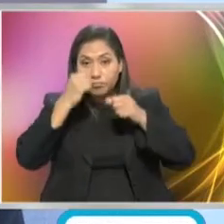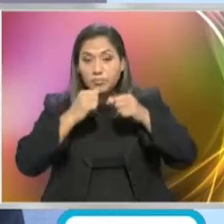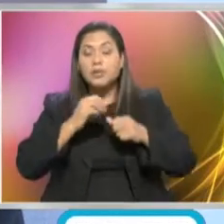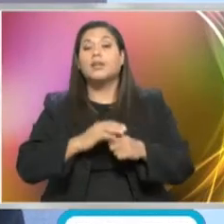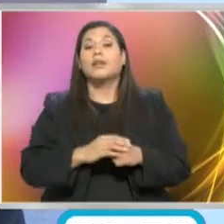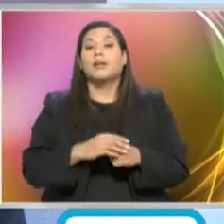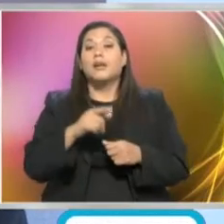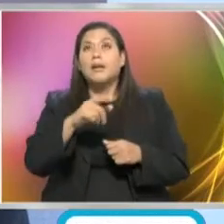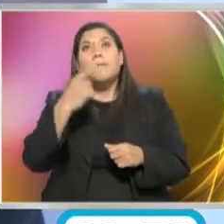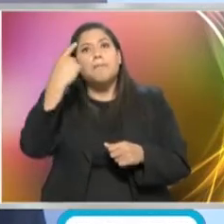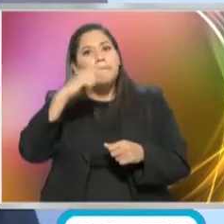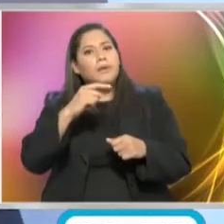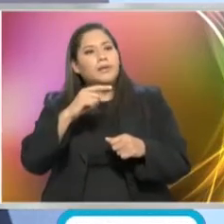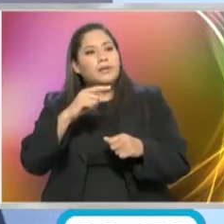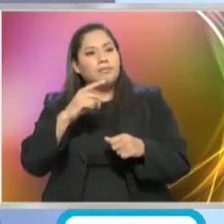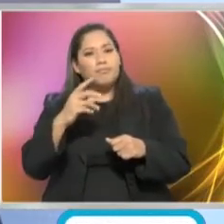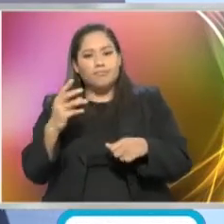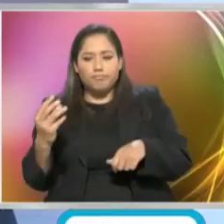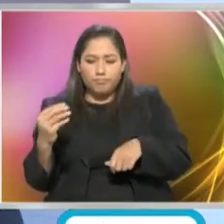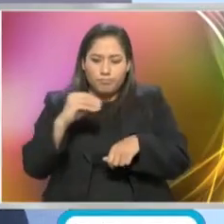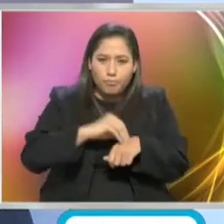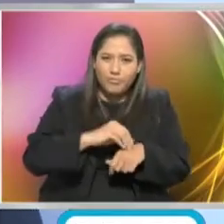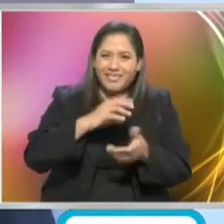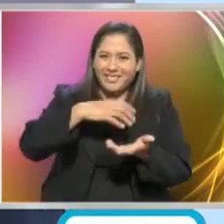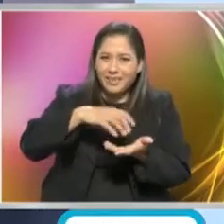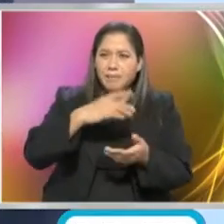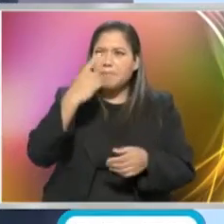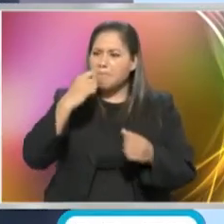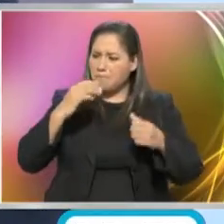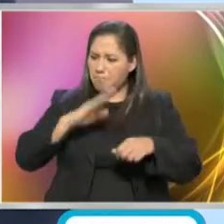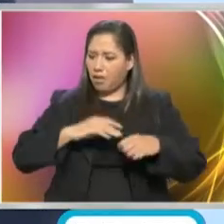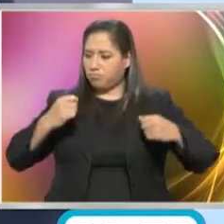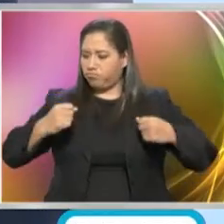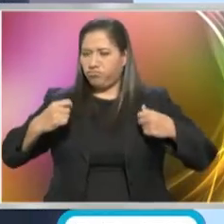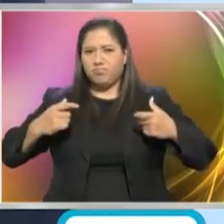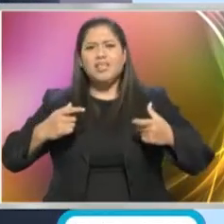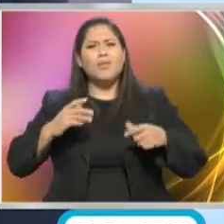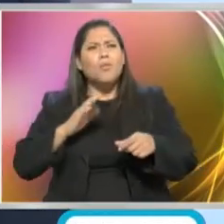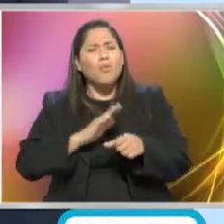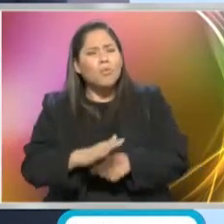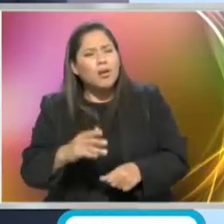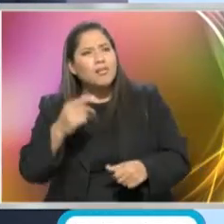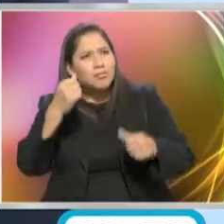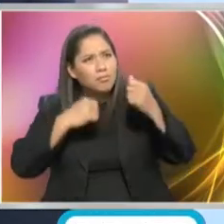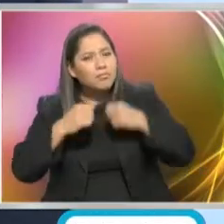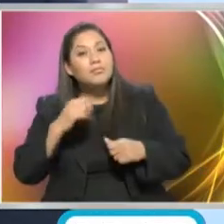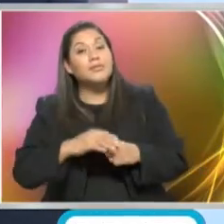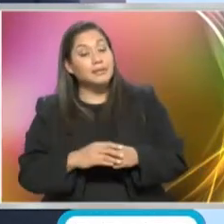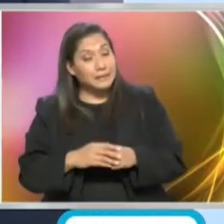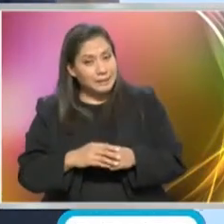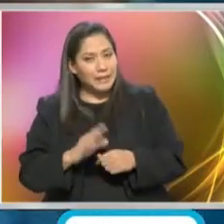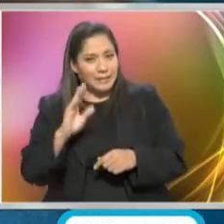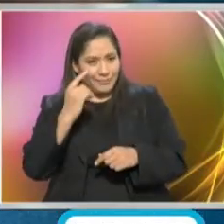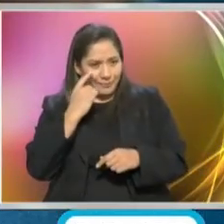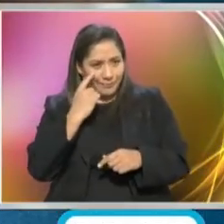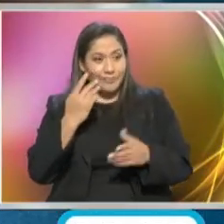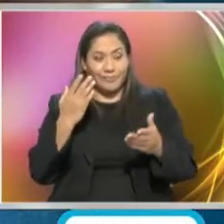a realizarse implantes para verse más fuertes. Cuéntenos, ¿cuál es el procedimiento más común en este